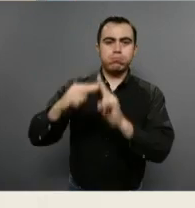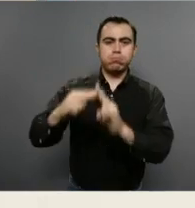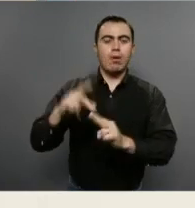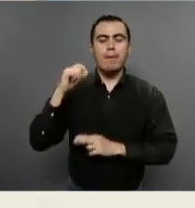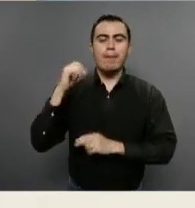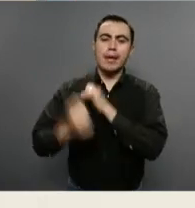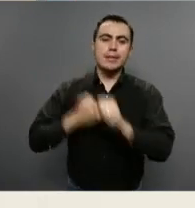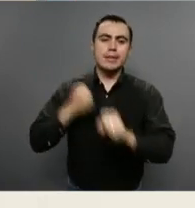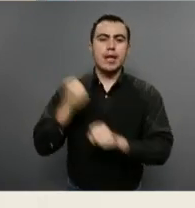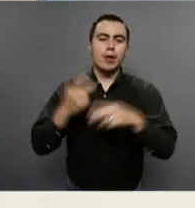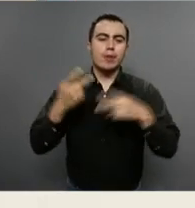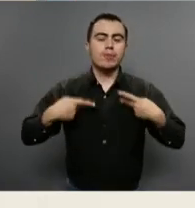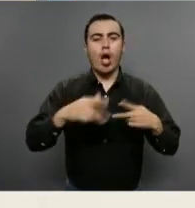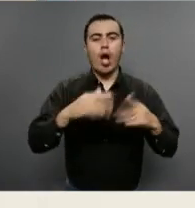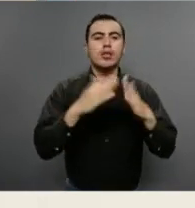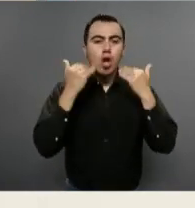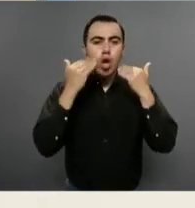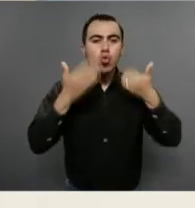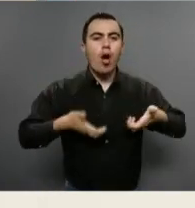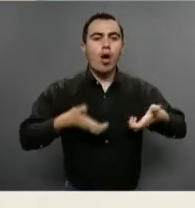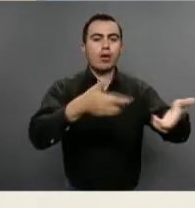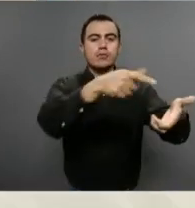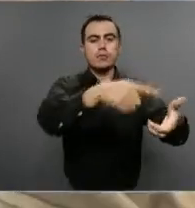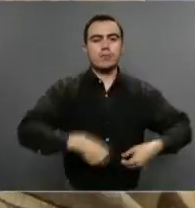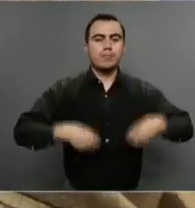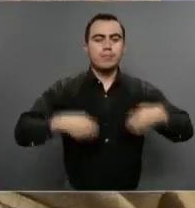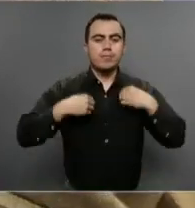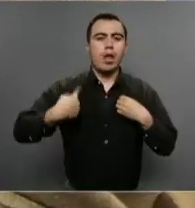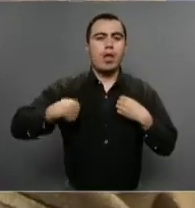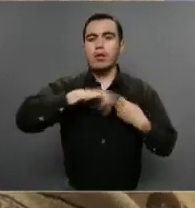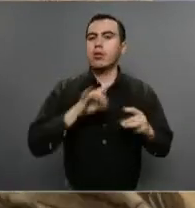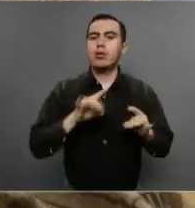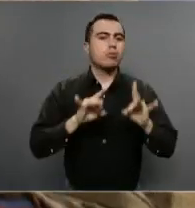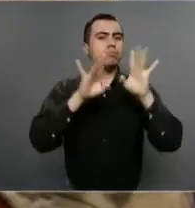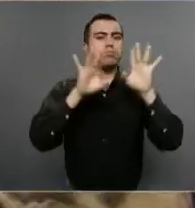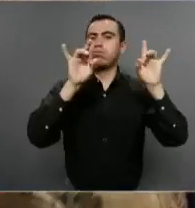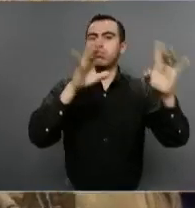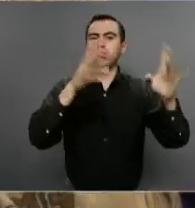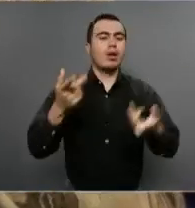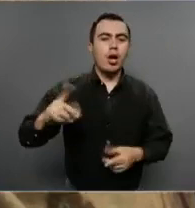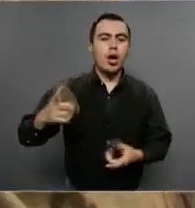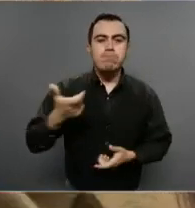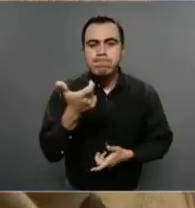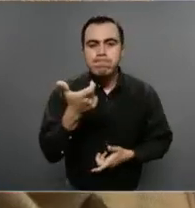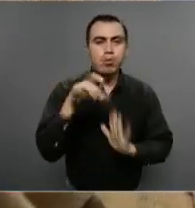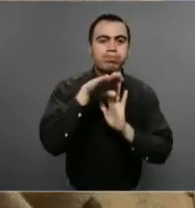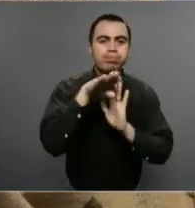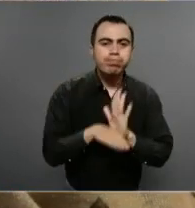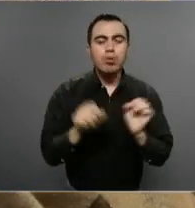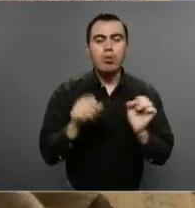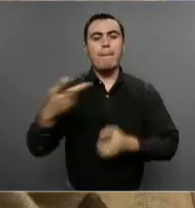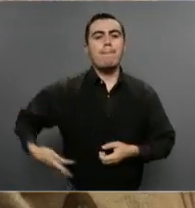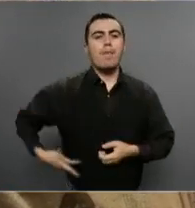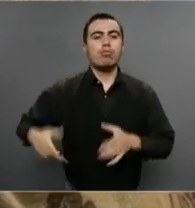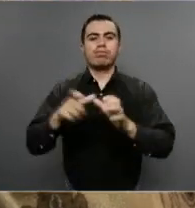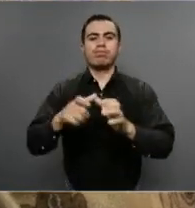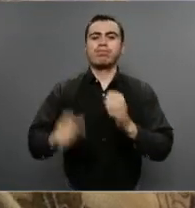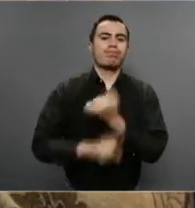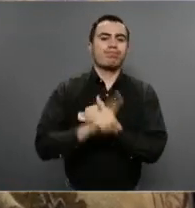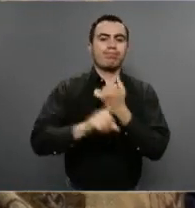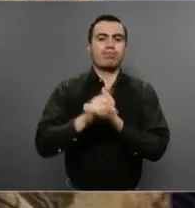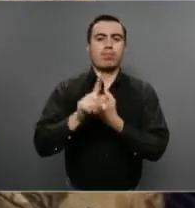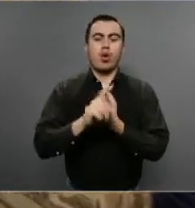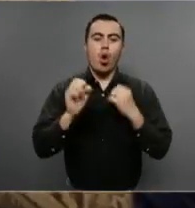nos ha tocado vivir no solo las crisis económicas y políticas, sino las sanitarias. En 2009 recordarán ustedes